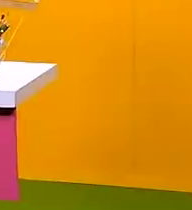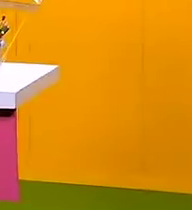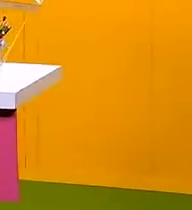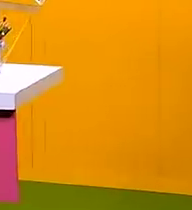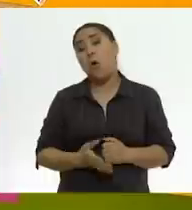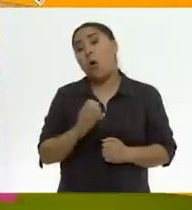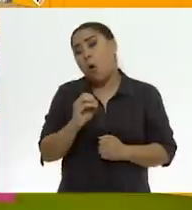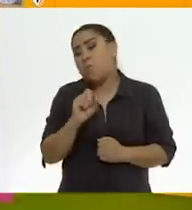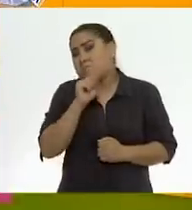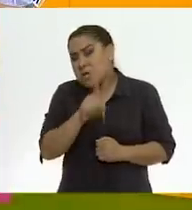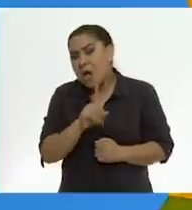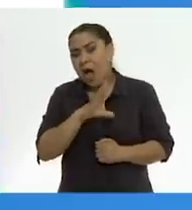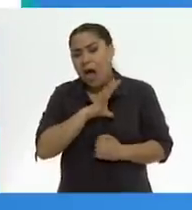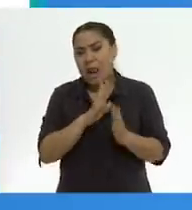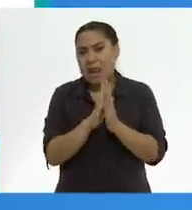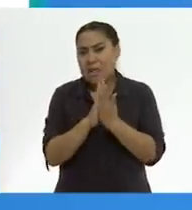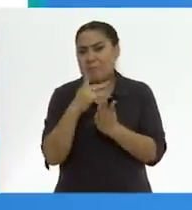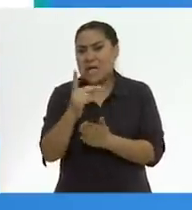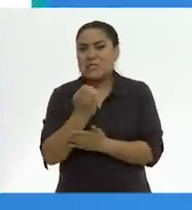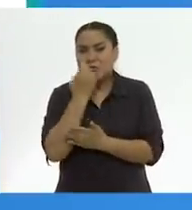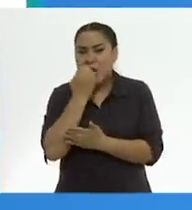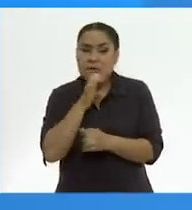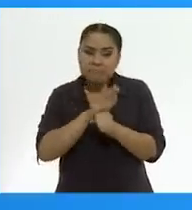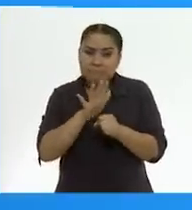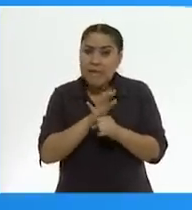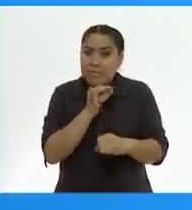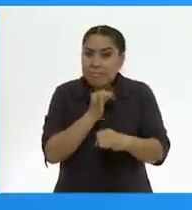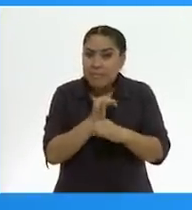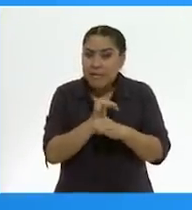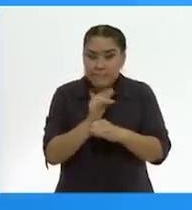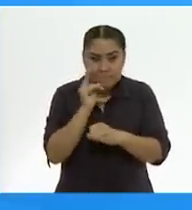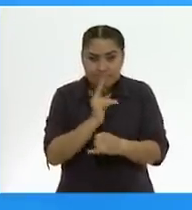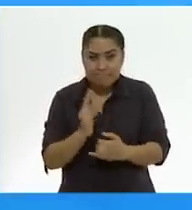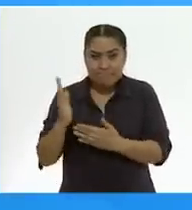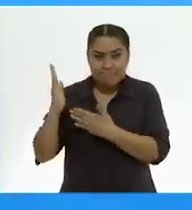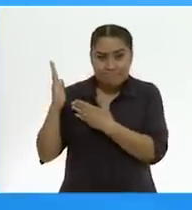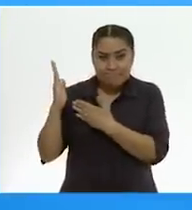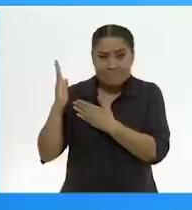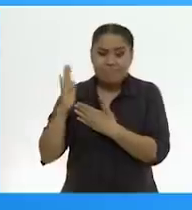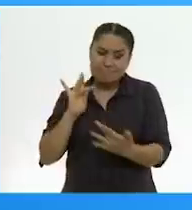También puedes encontrar los libros de texto en la página